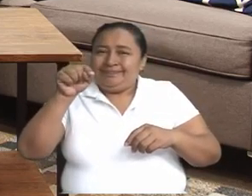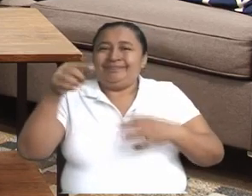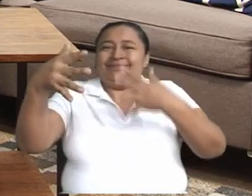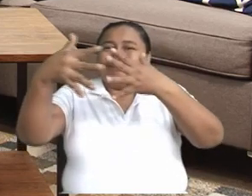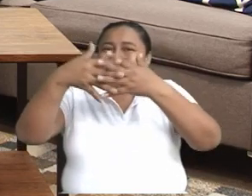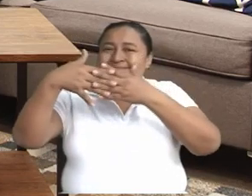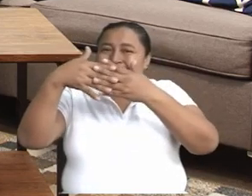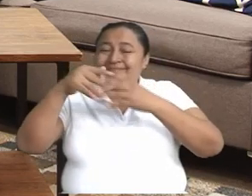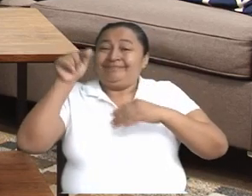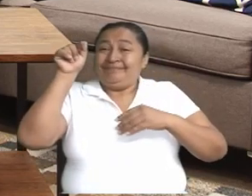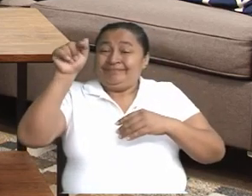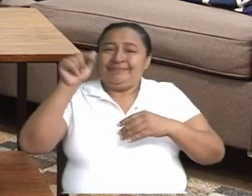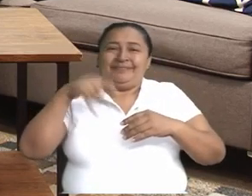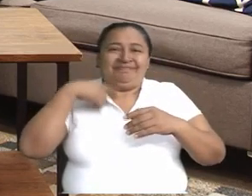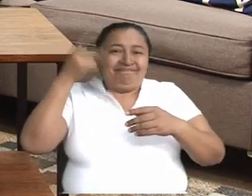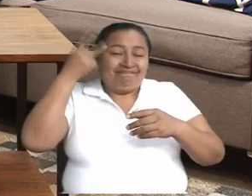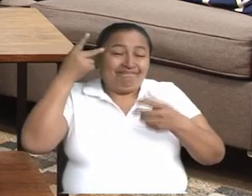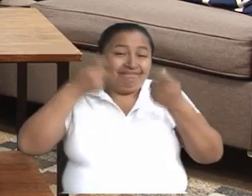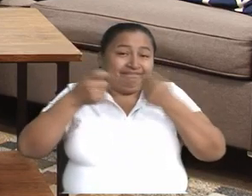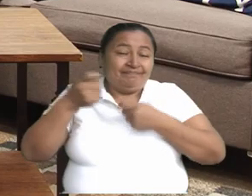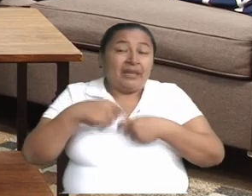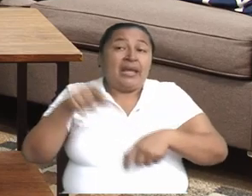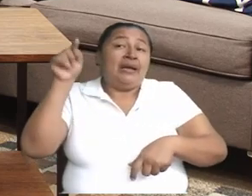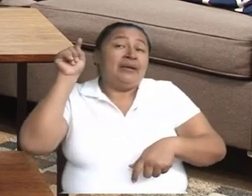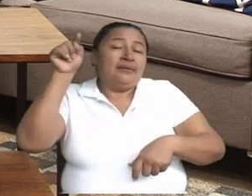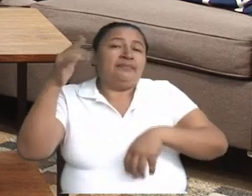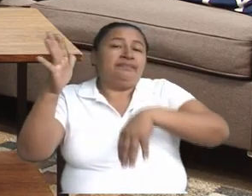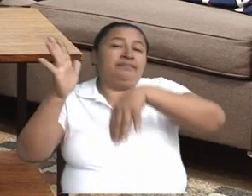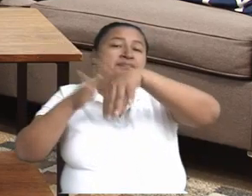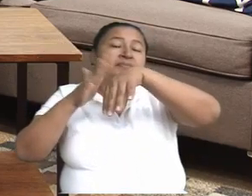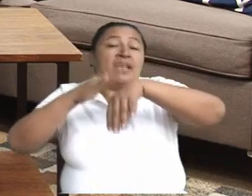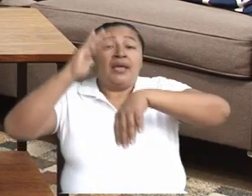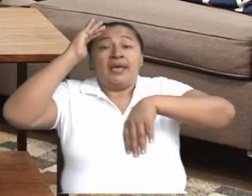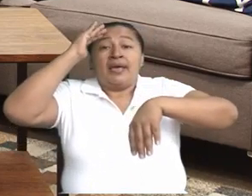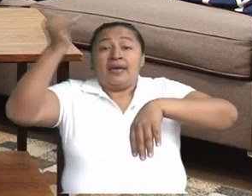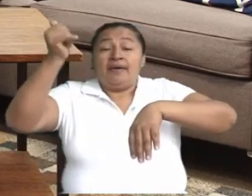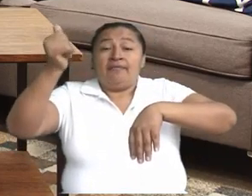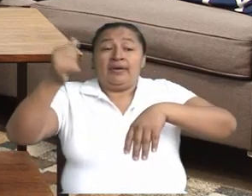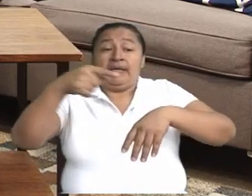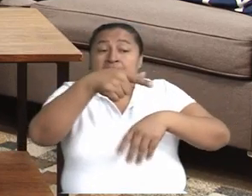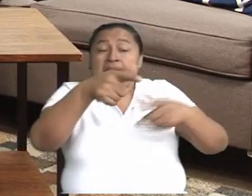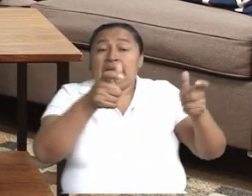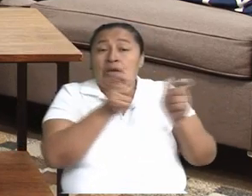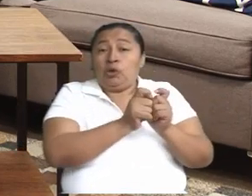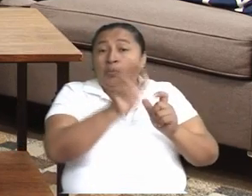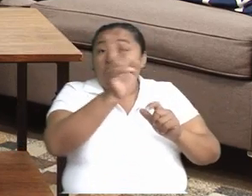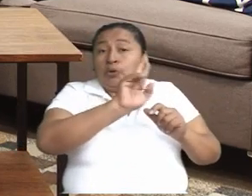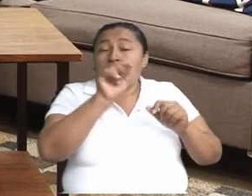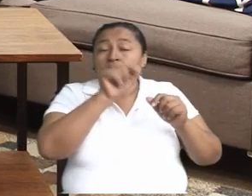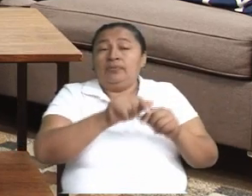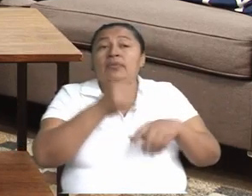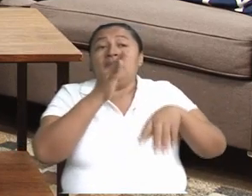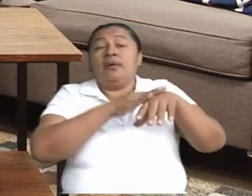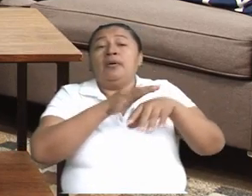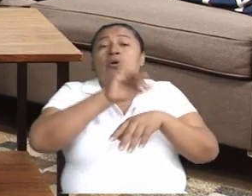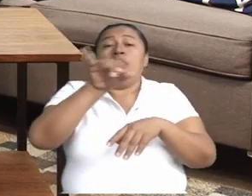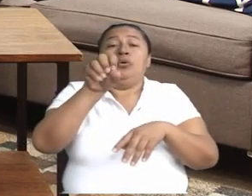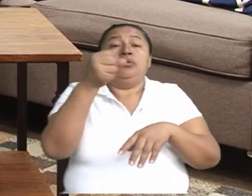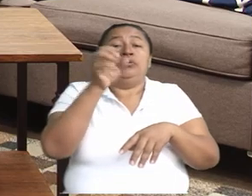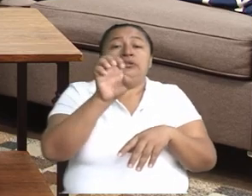convocan al jefe de las tropas constitucionalistas, José María Moncada, le prometen la presidencia